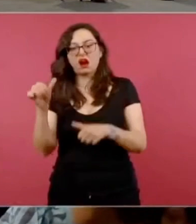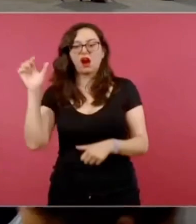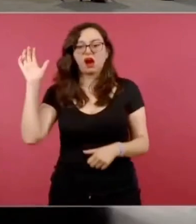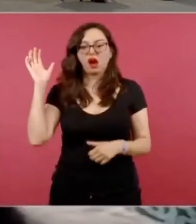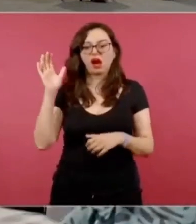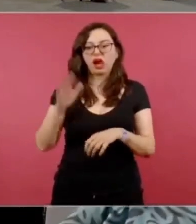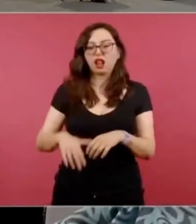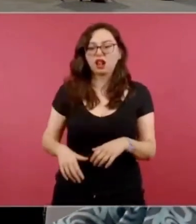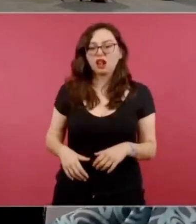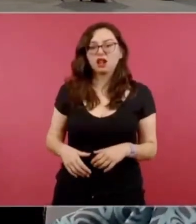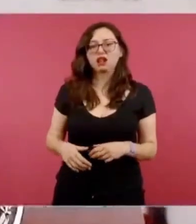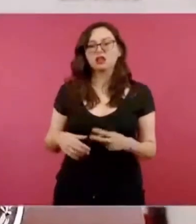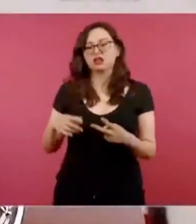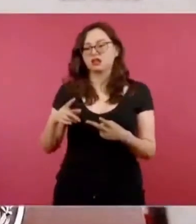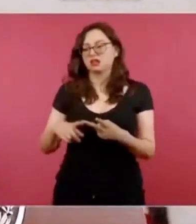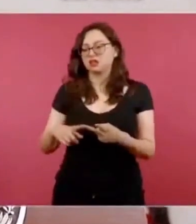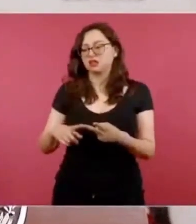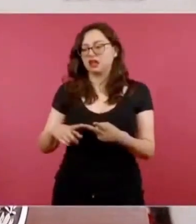democrático y de derecho.